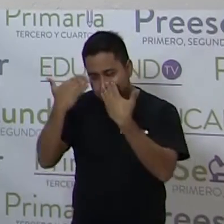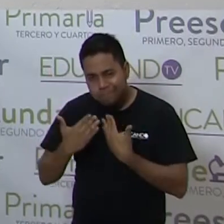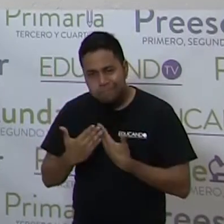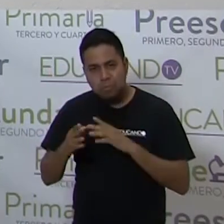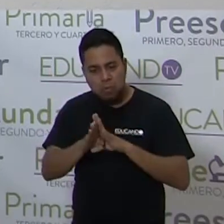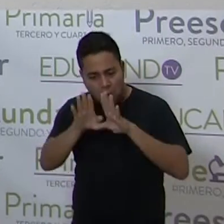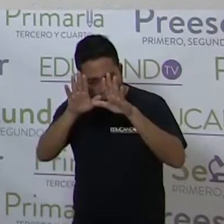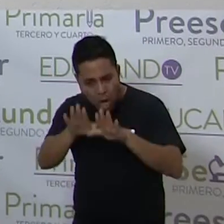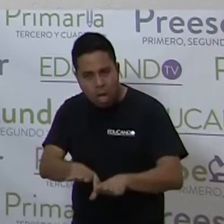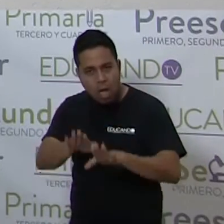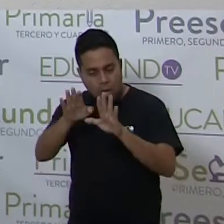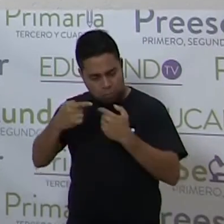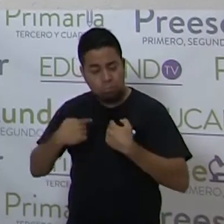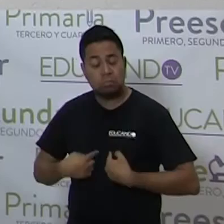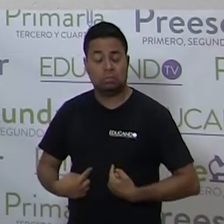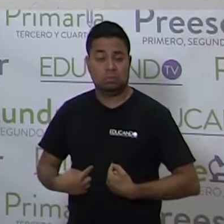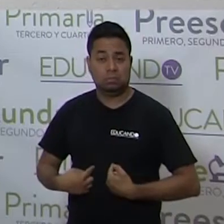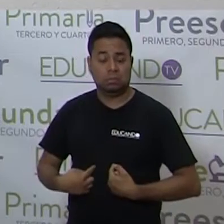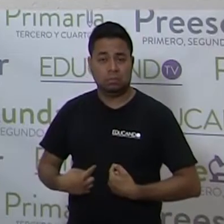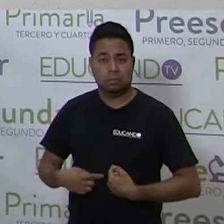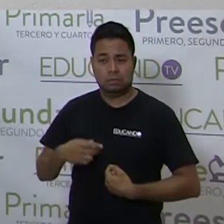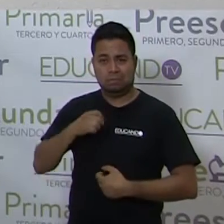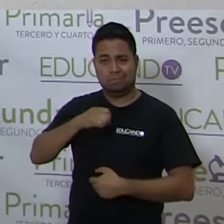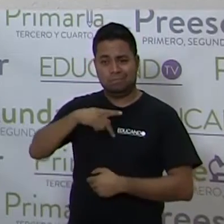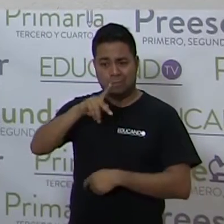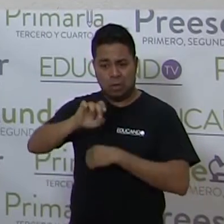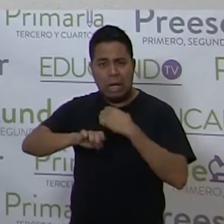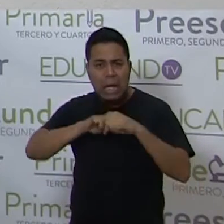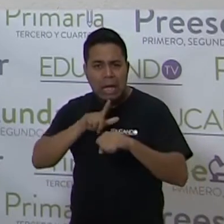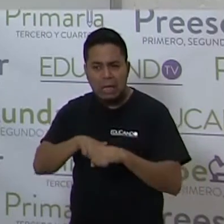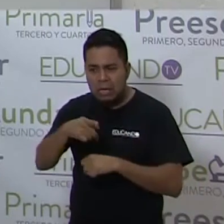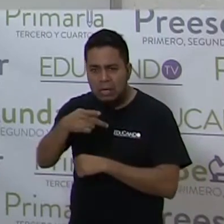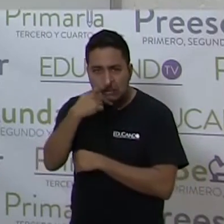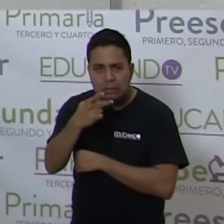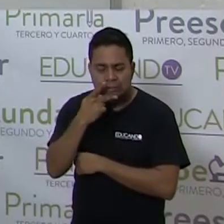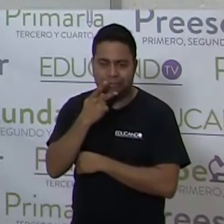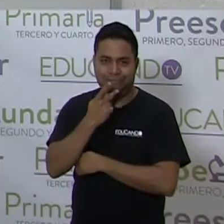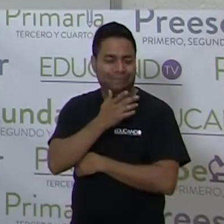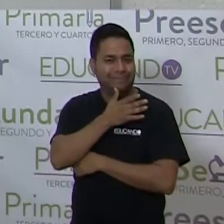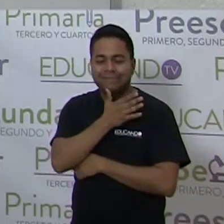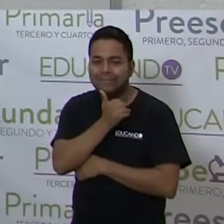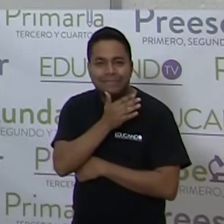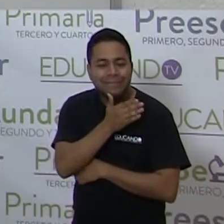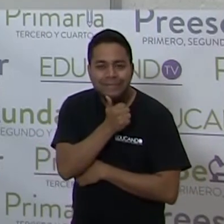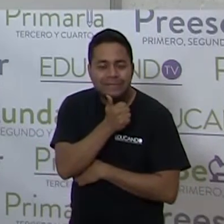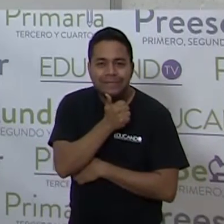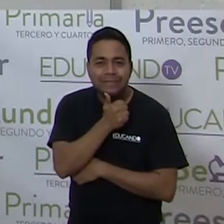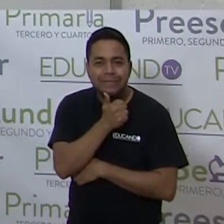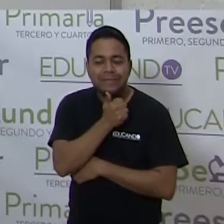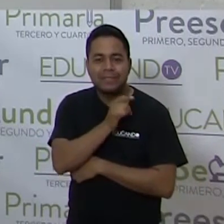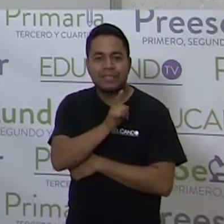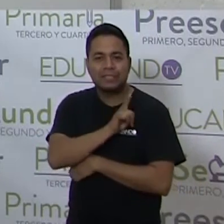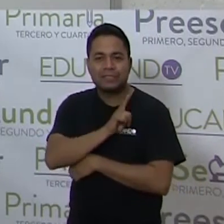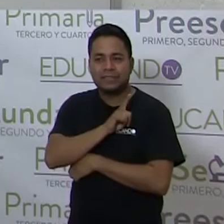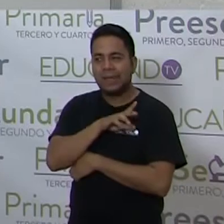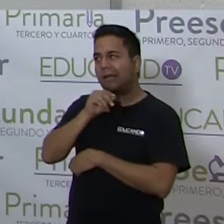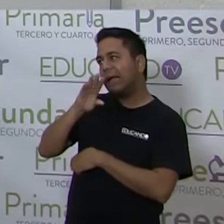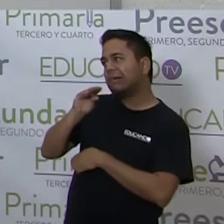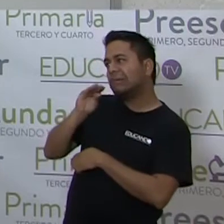ellos. Pero estos animales no hablaban, solo emitían